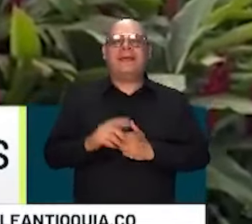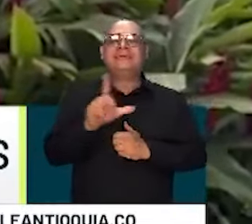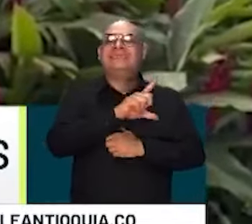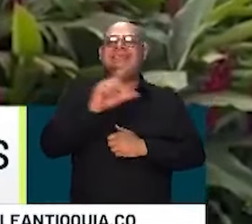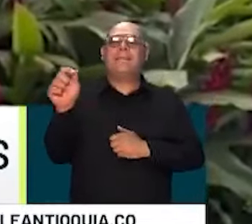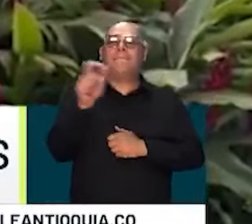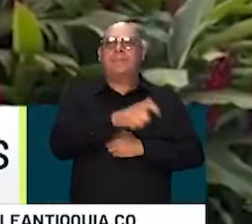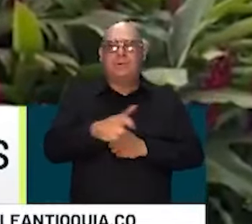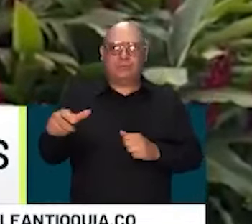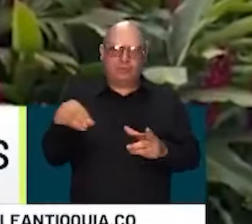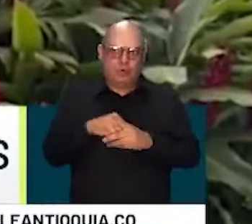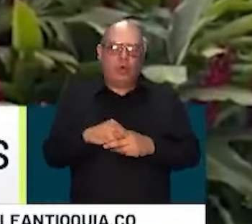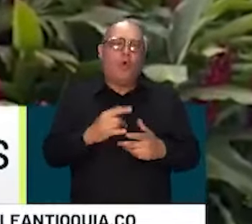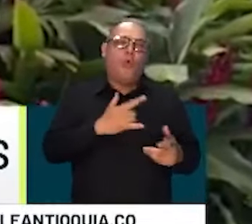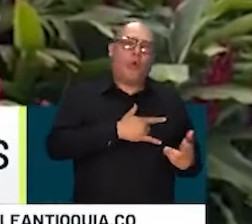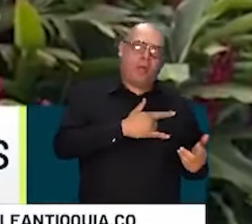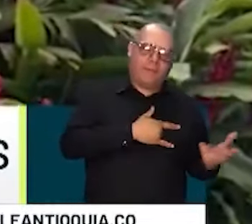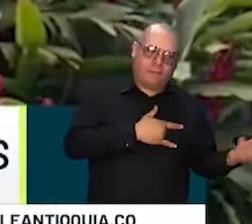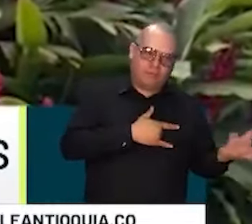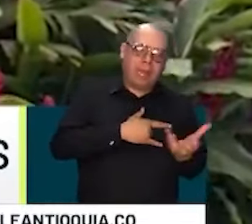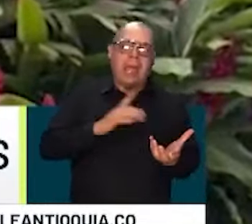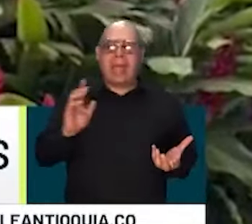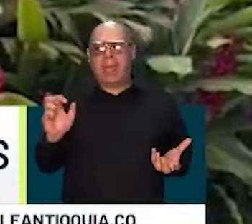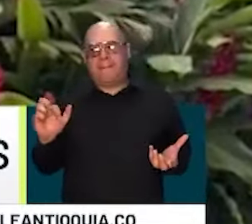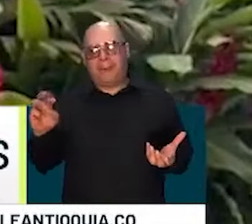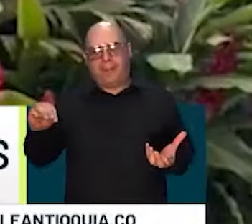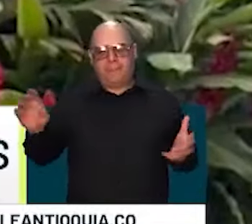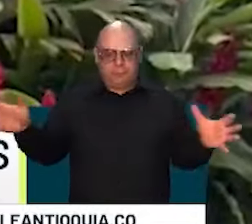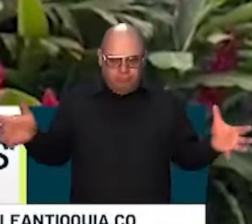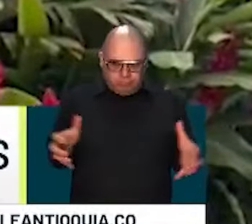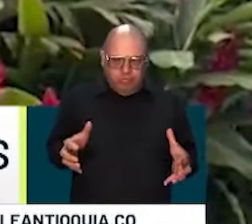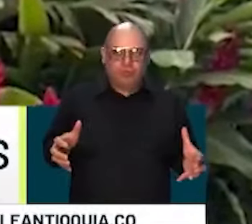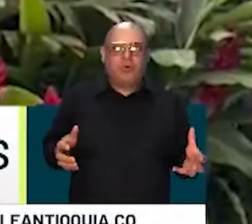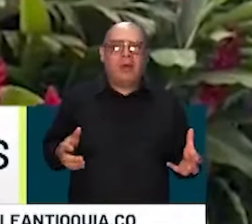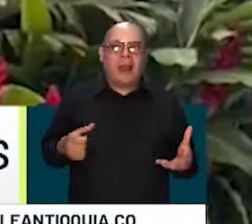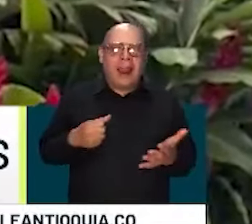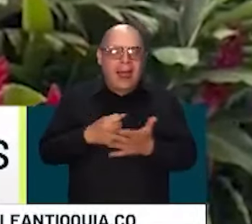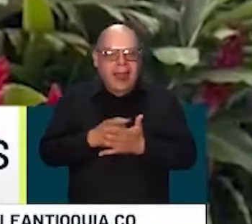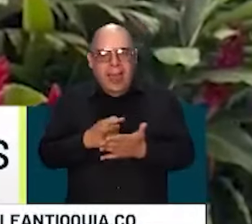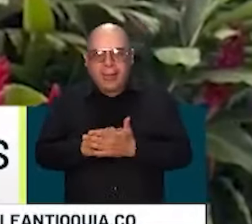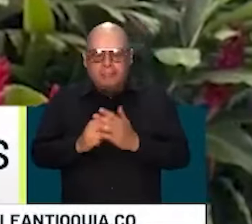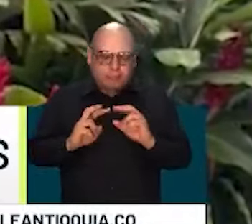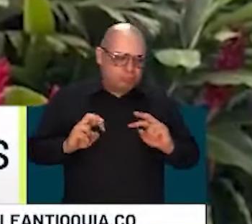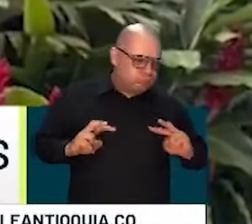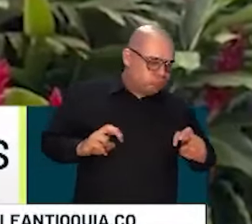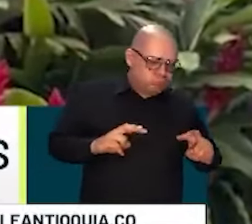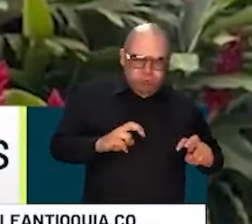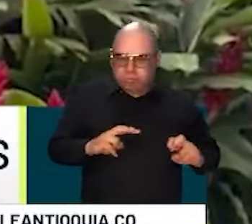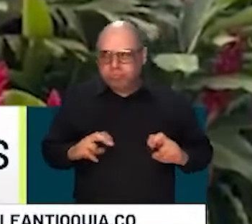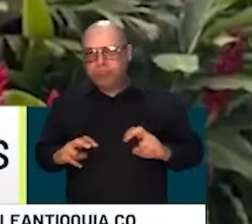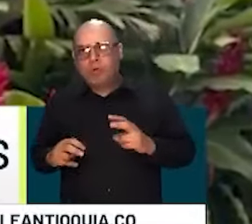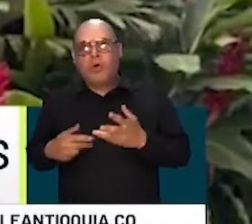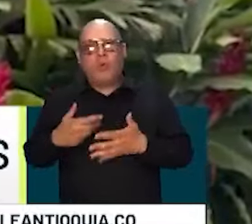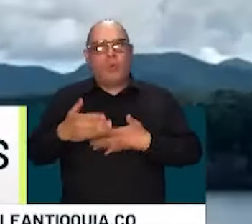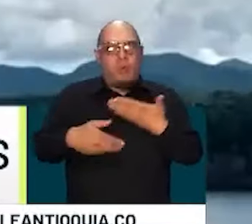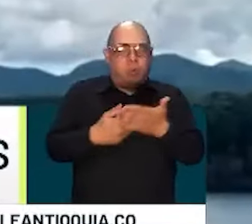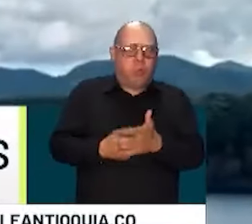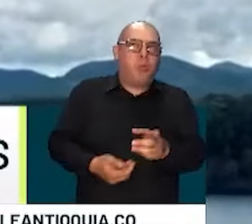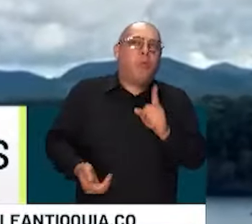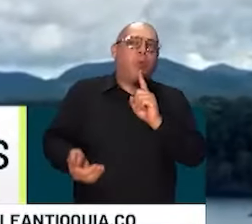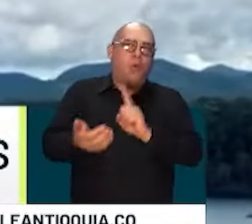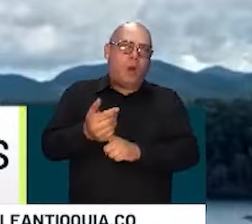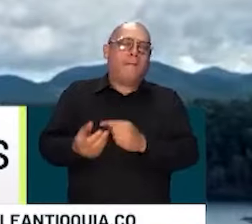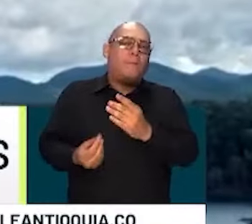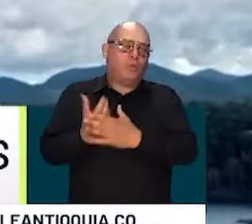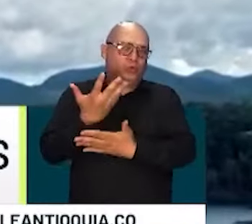de universidad y EPM, el cual con un esfuerzo importante lograron desarrollar ese tipo, digamos, de productos. A